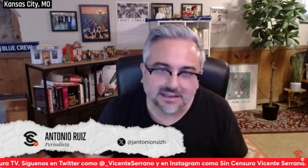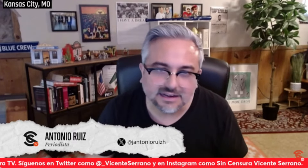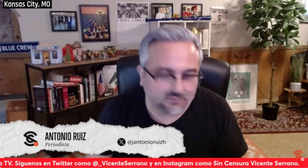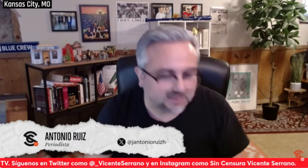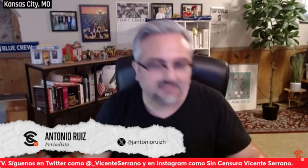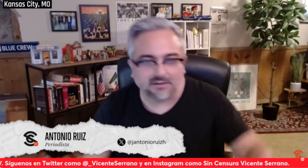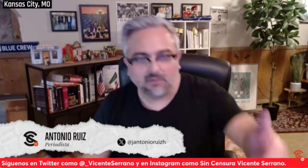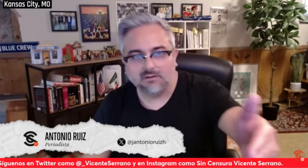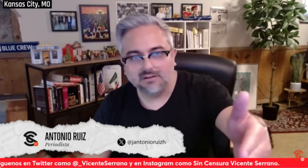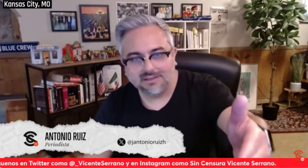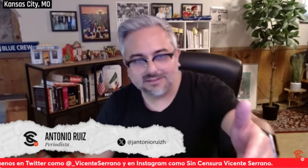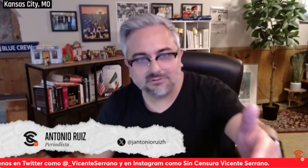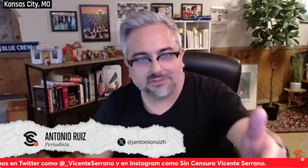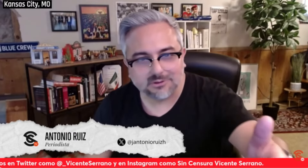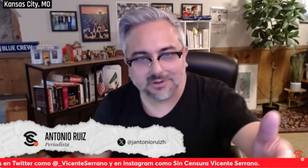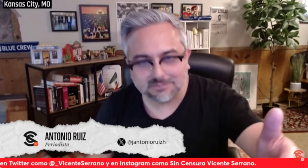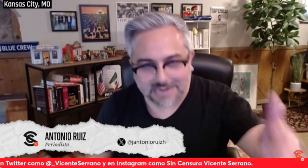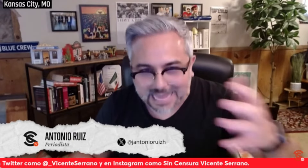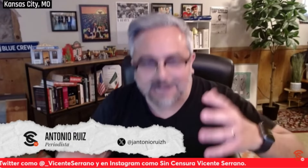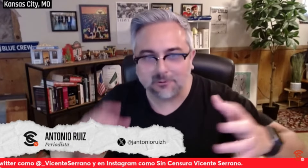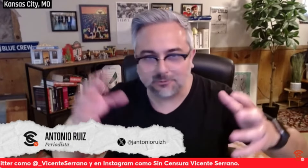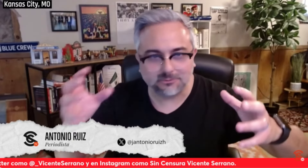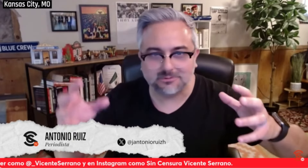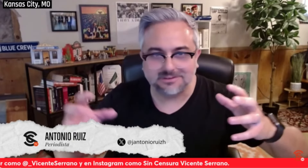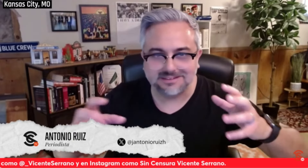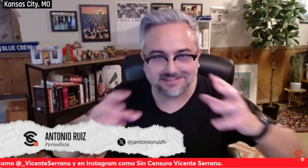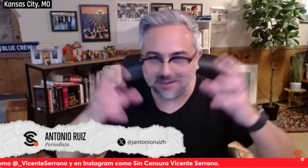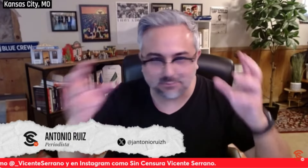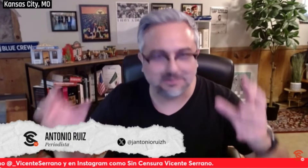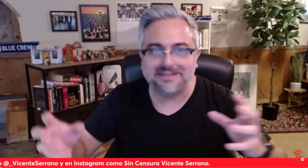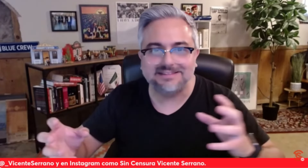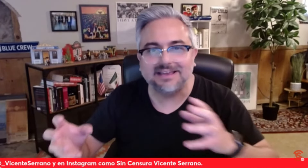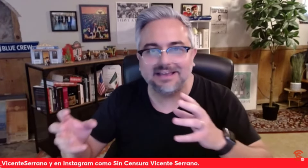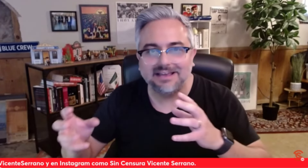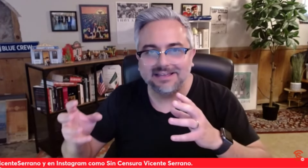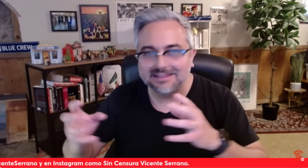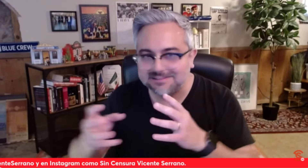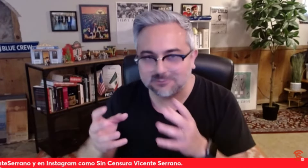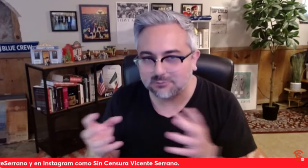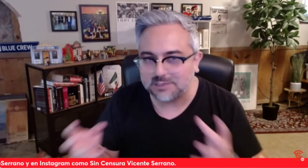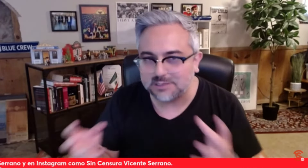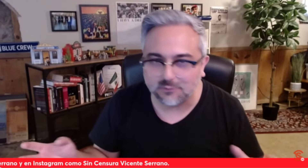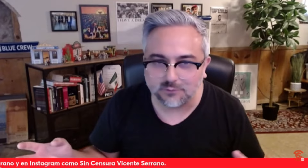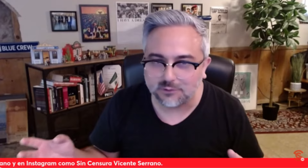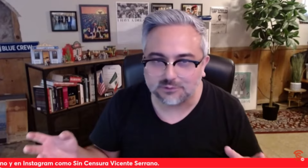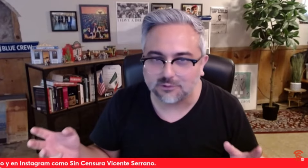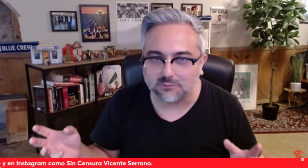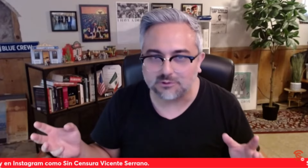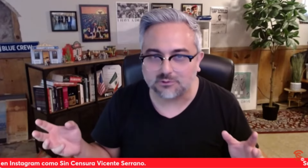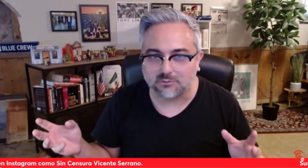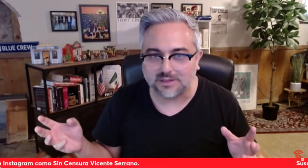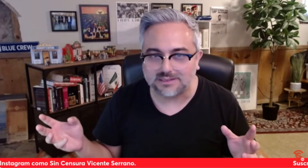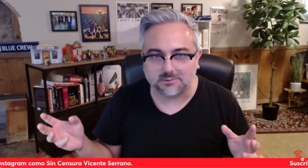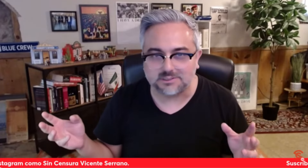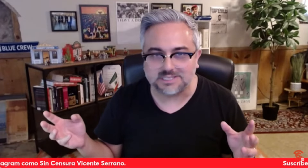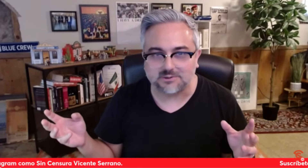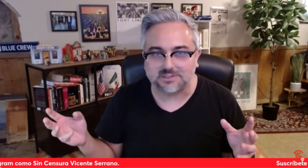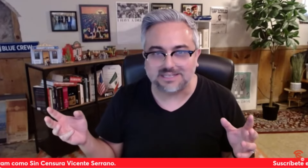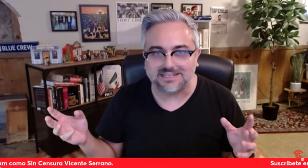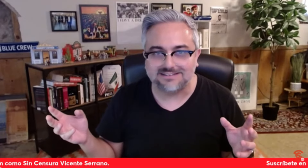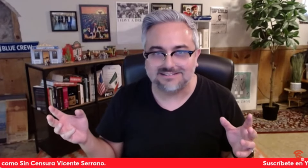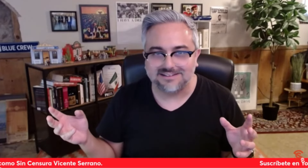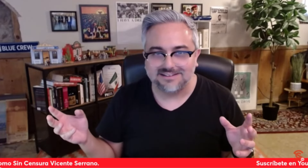es indígena. Fíjese, ¿no? Estos señores blancos, desde la política, desde sus micrófonos en los medios corporativos